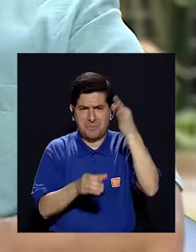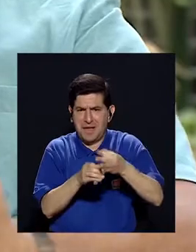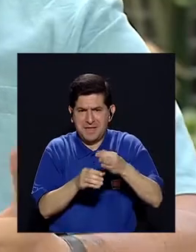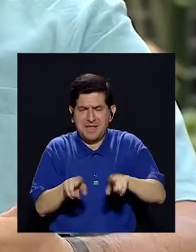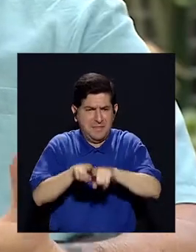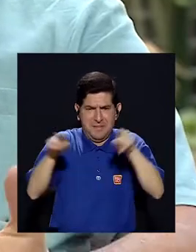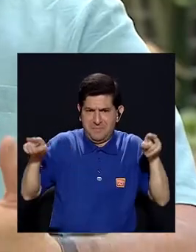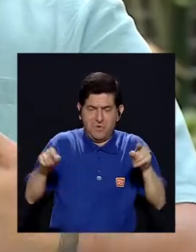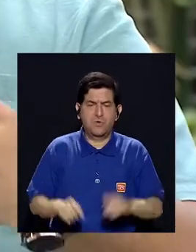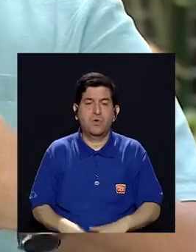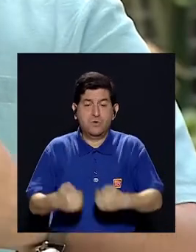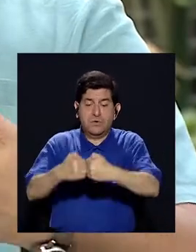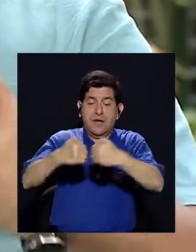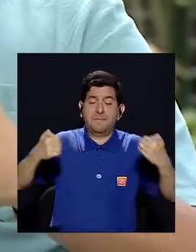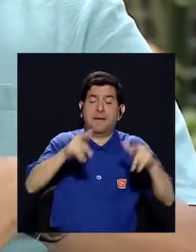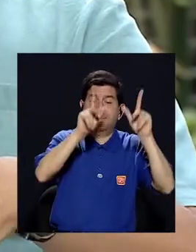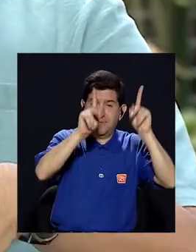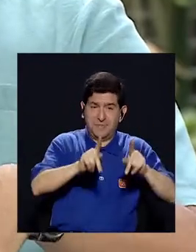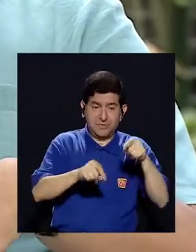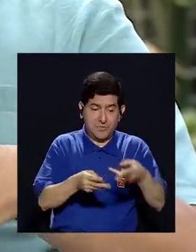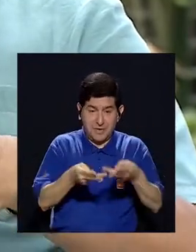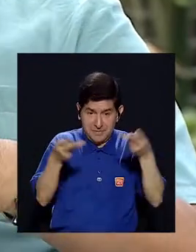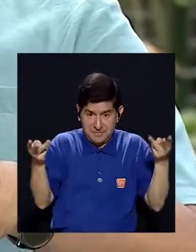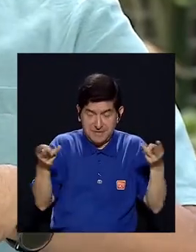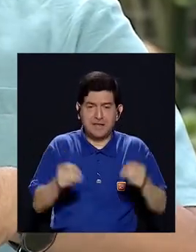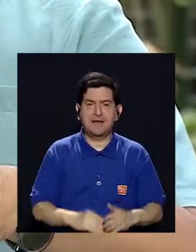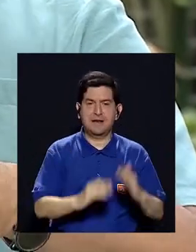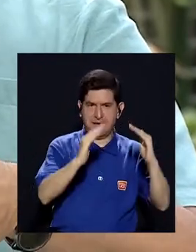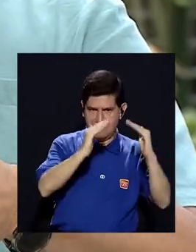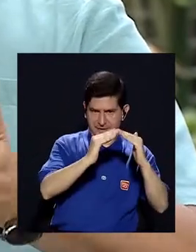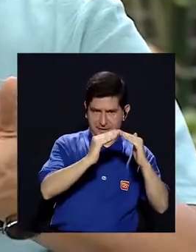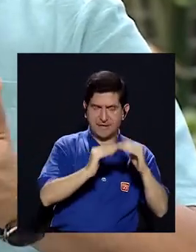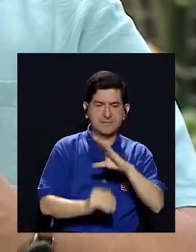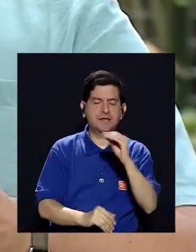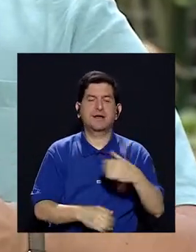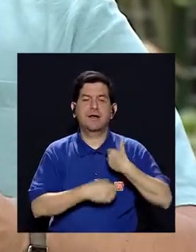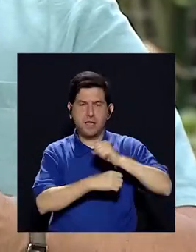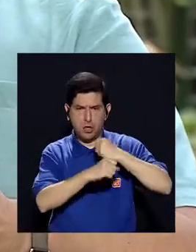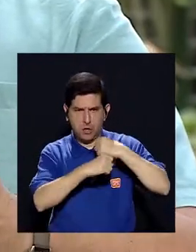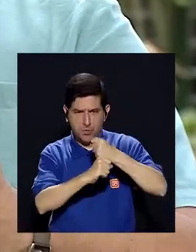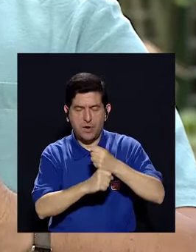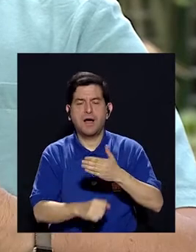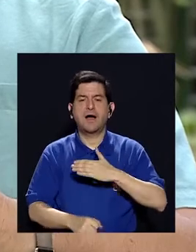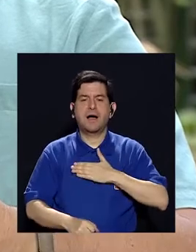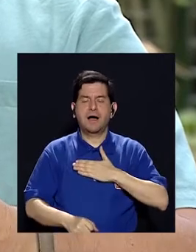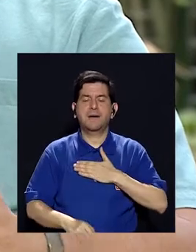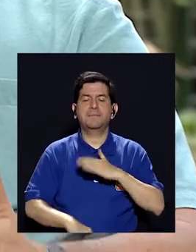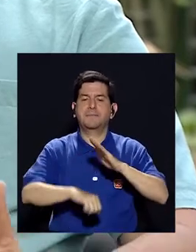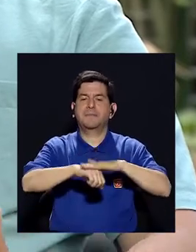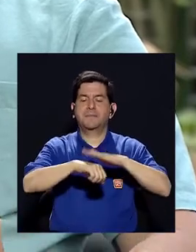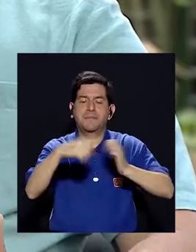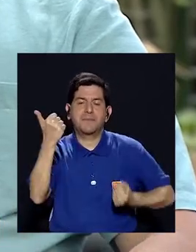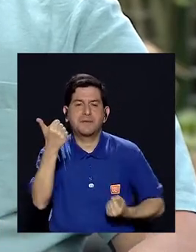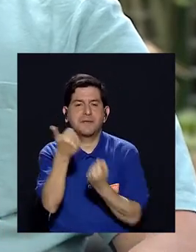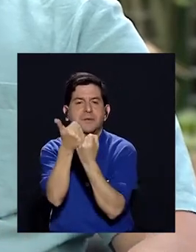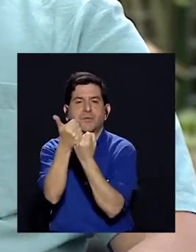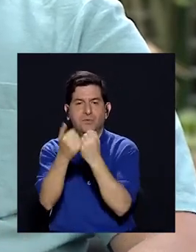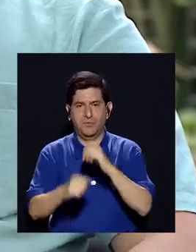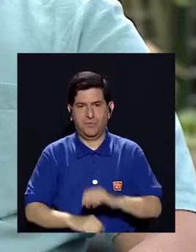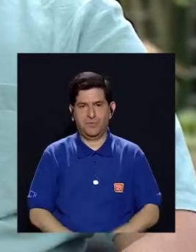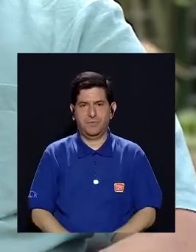sean apartados por los usuarios en las viviendas y también que las municipalidades me den ese